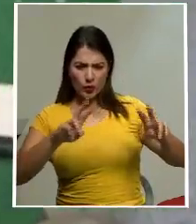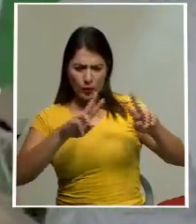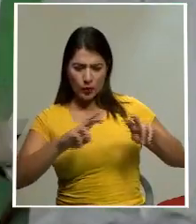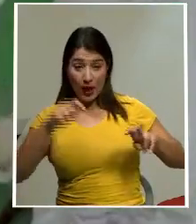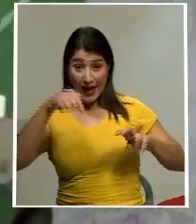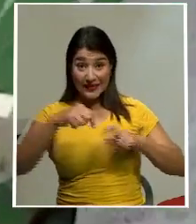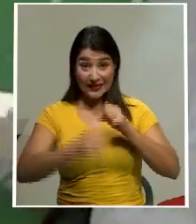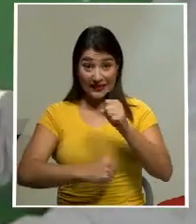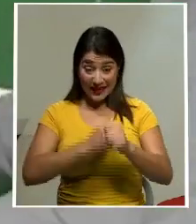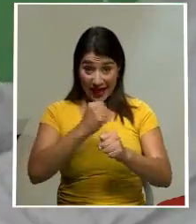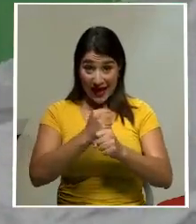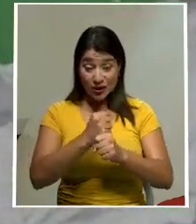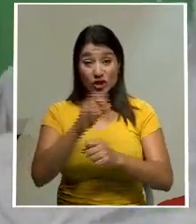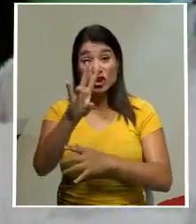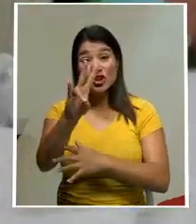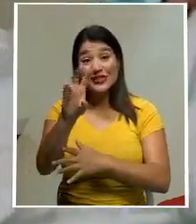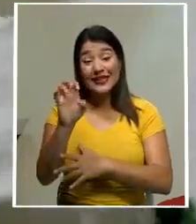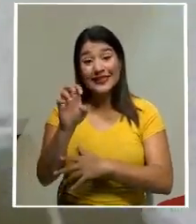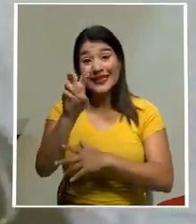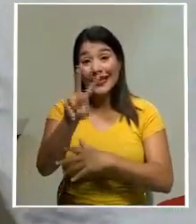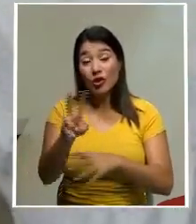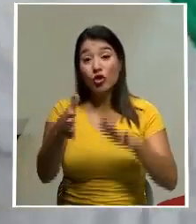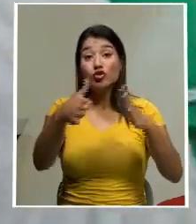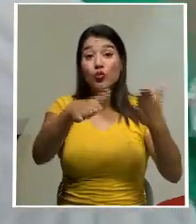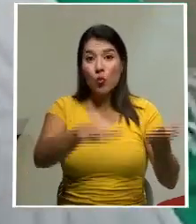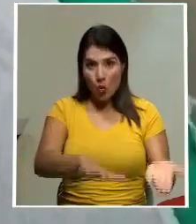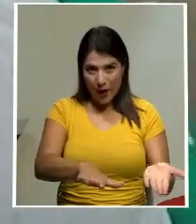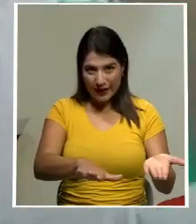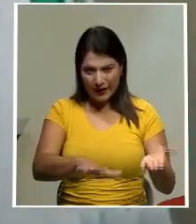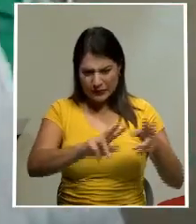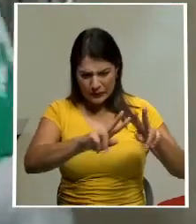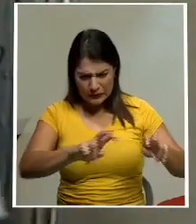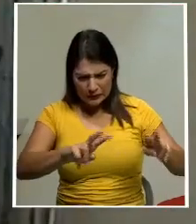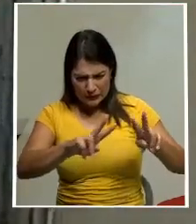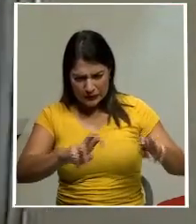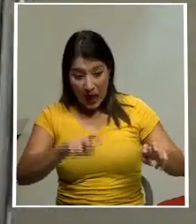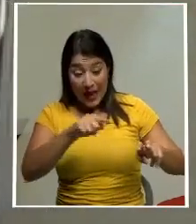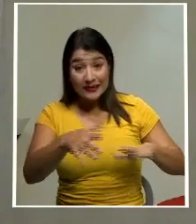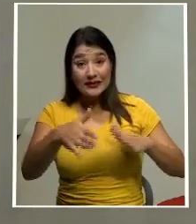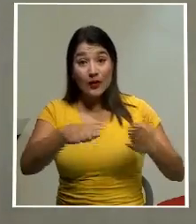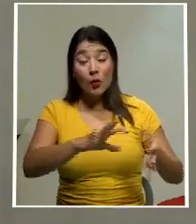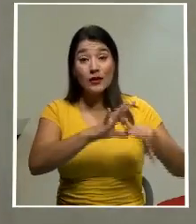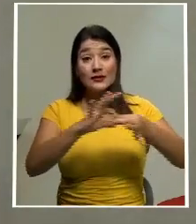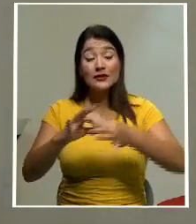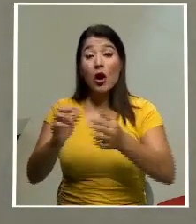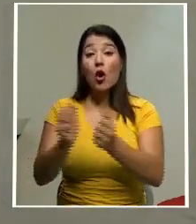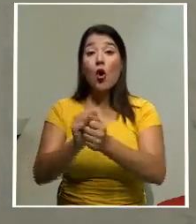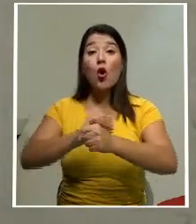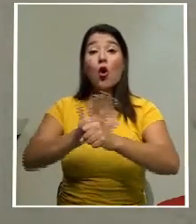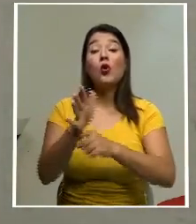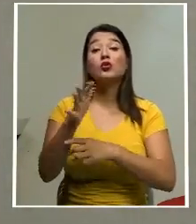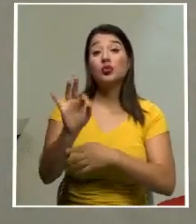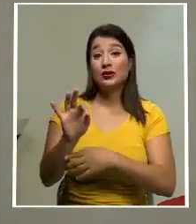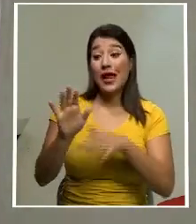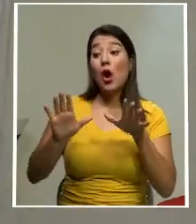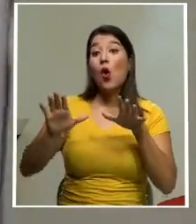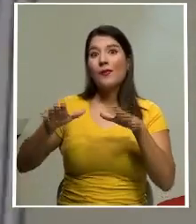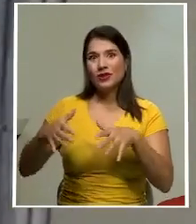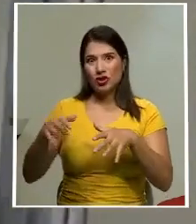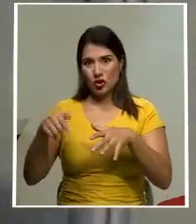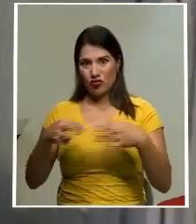año 702 fallecimientos relacionados al coronavirus, la Comisión de Mortalidad COVID-19 determinó